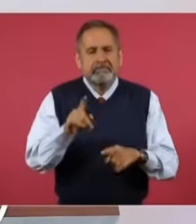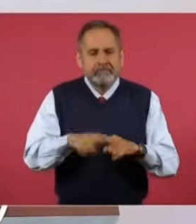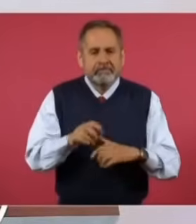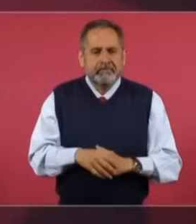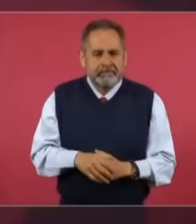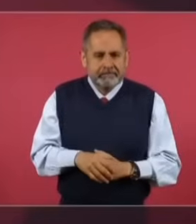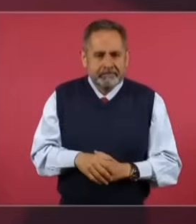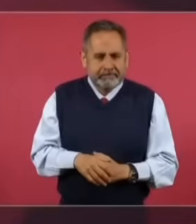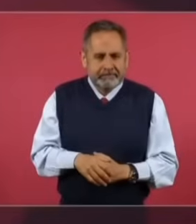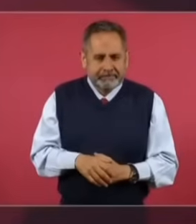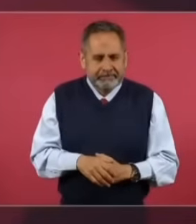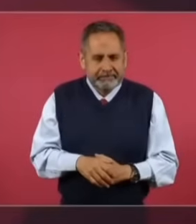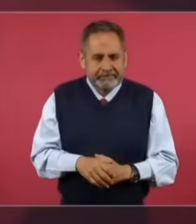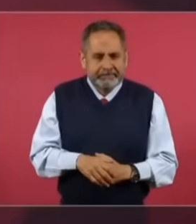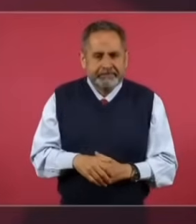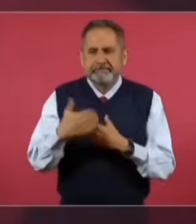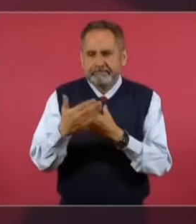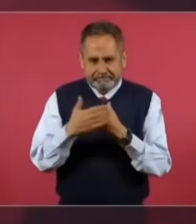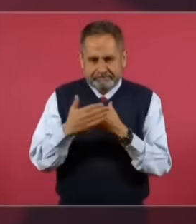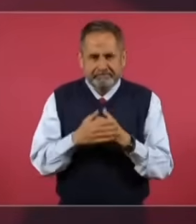lo voy a